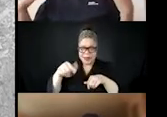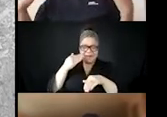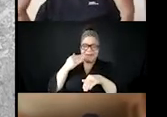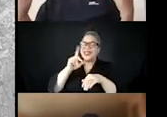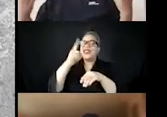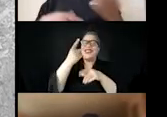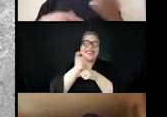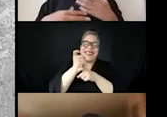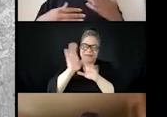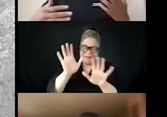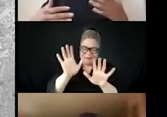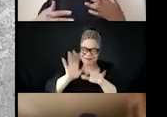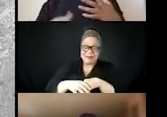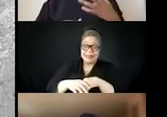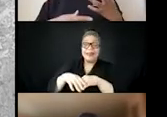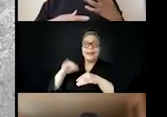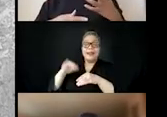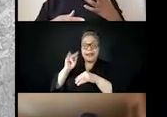errónea inflamatoria